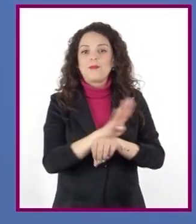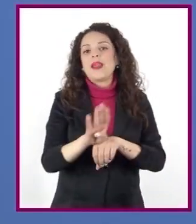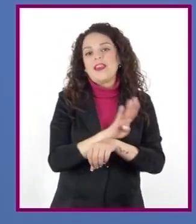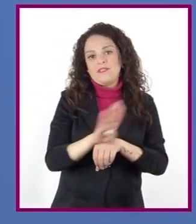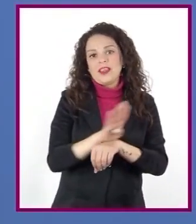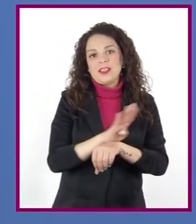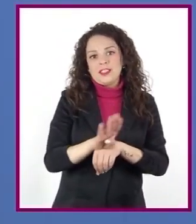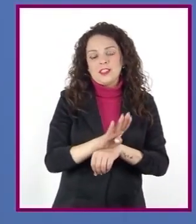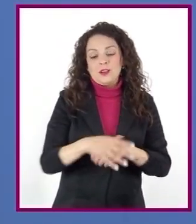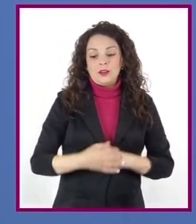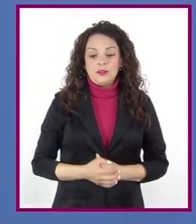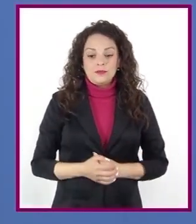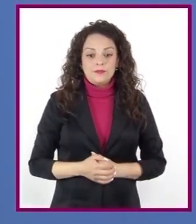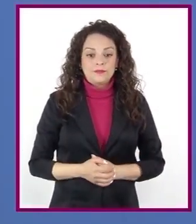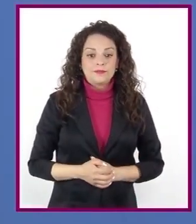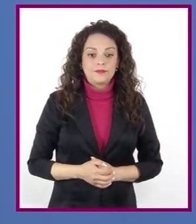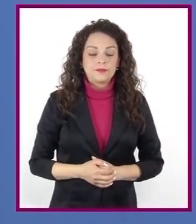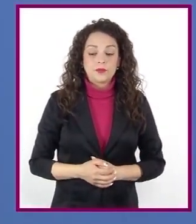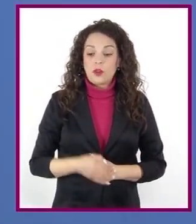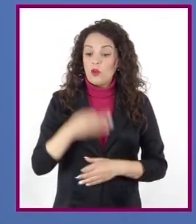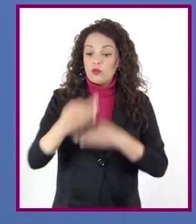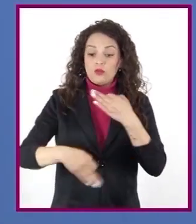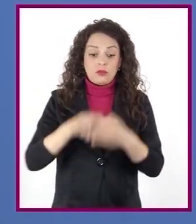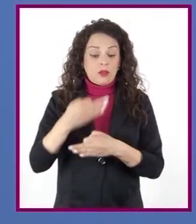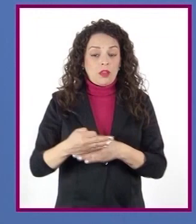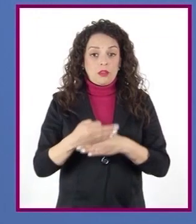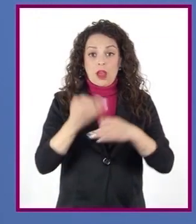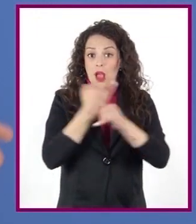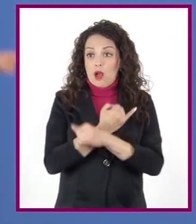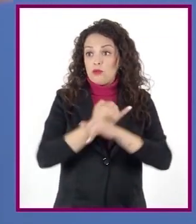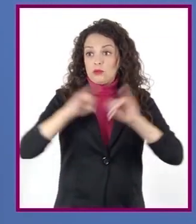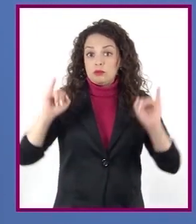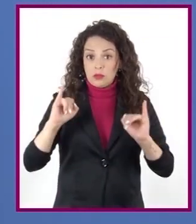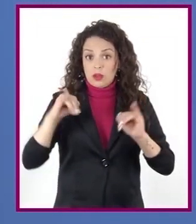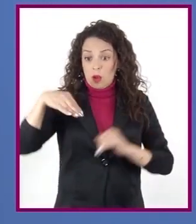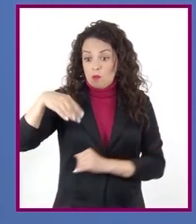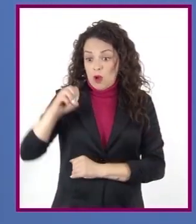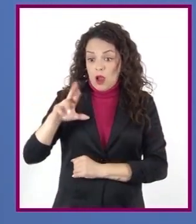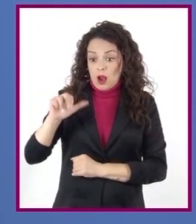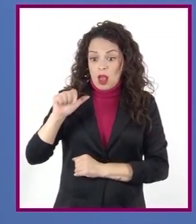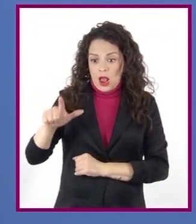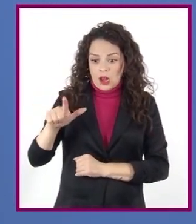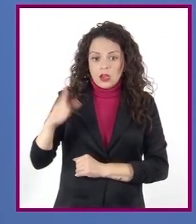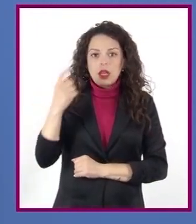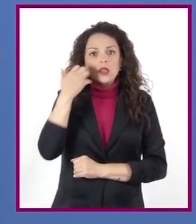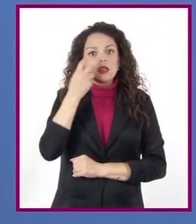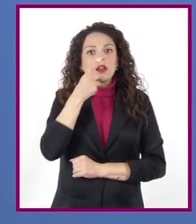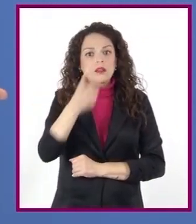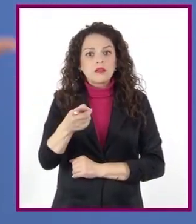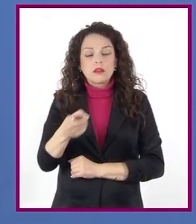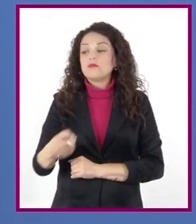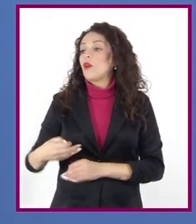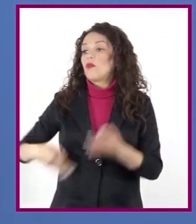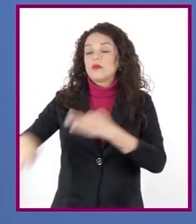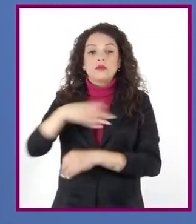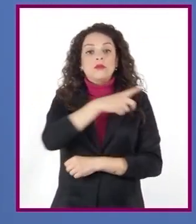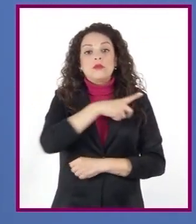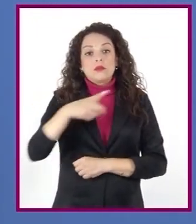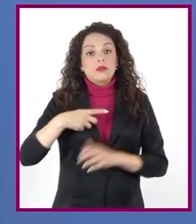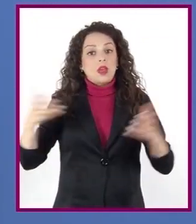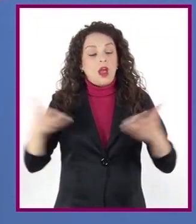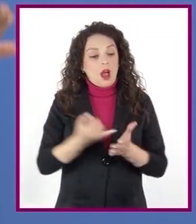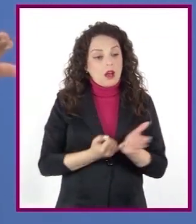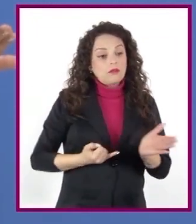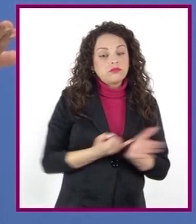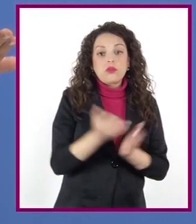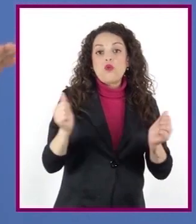Ser moralmente autónomo implica tomar decisiones sobre lo que para nosotros es justo, correcto